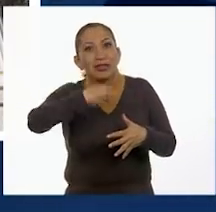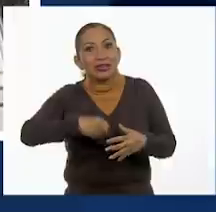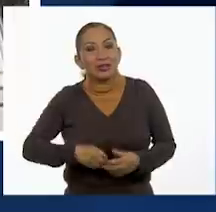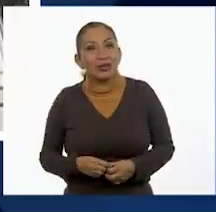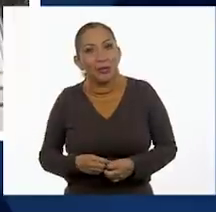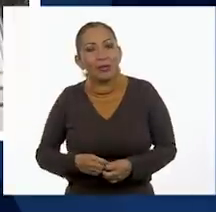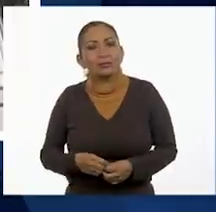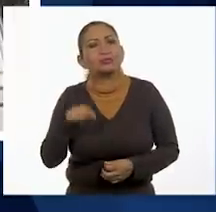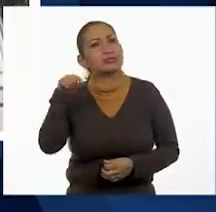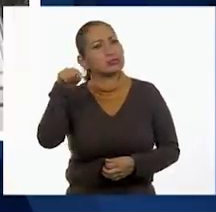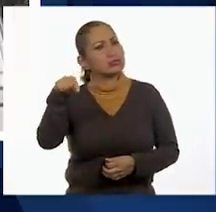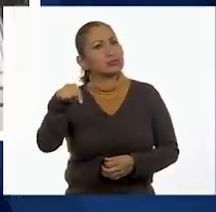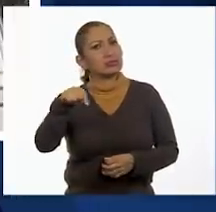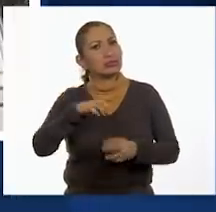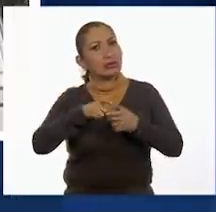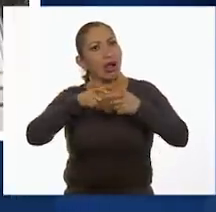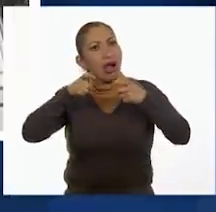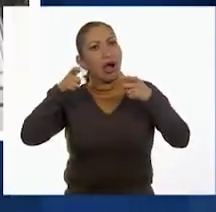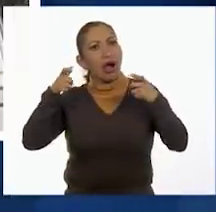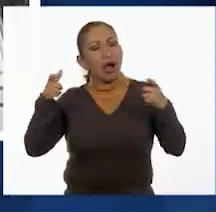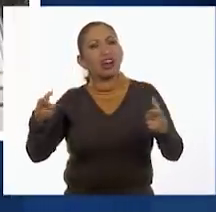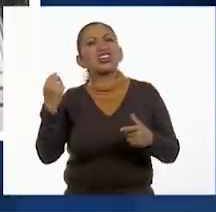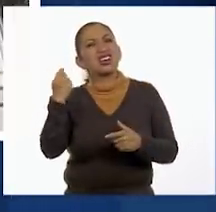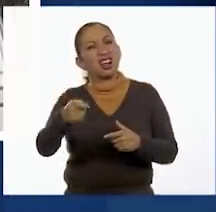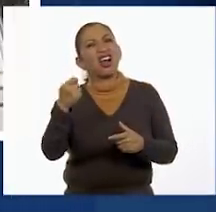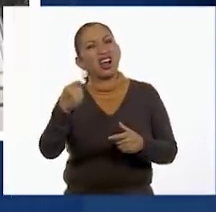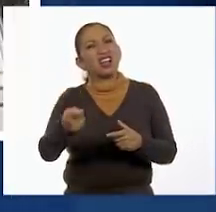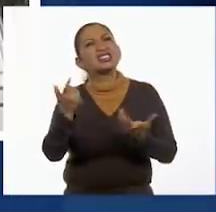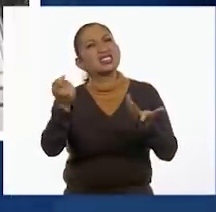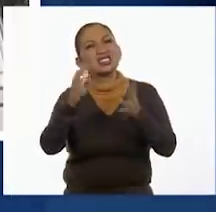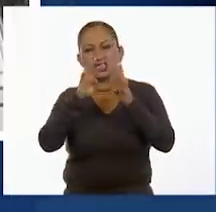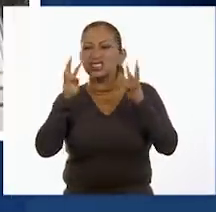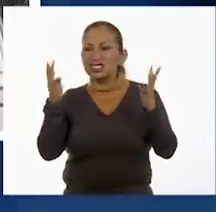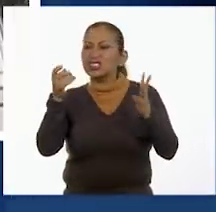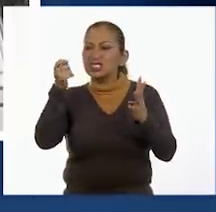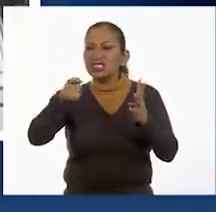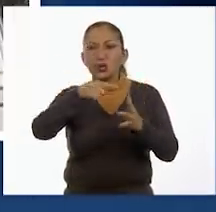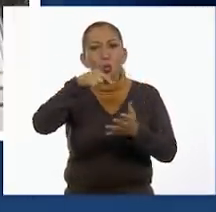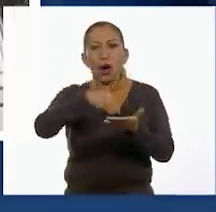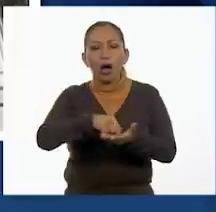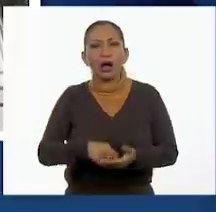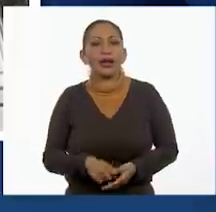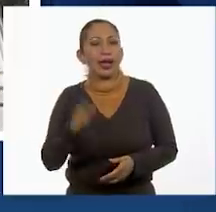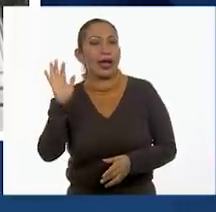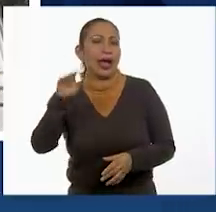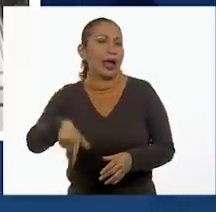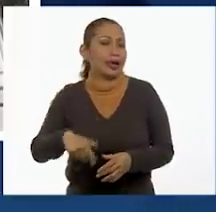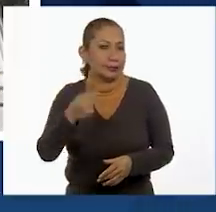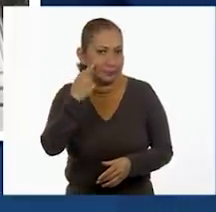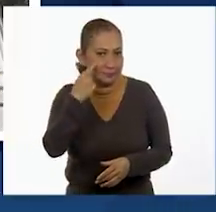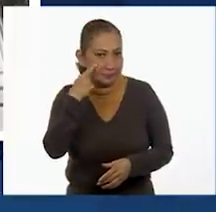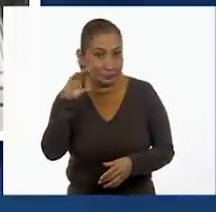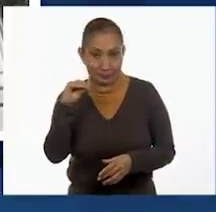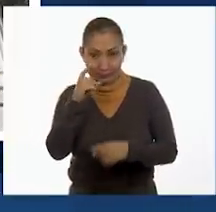bonito! Pero es enorme. ¿Qué significado tendrá? ¡Ay, Ale! Pues,